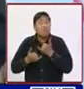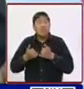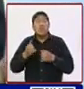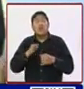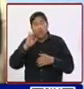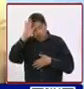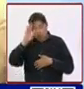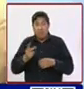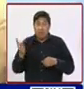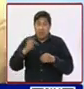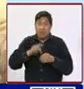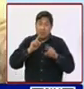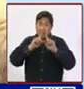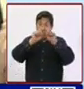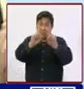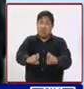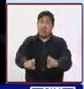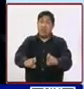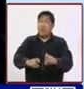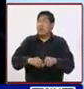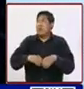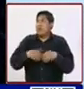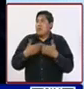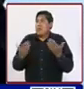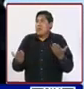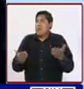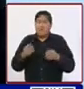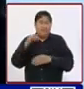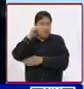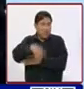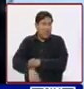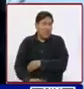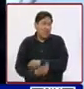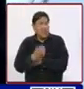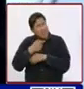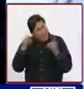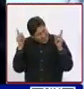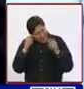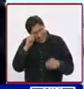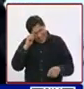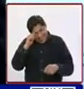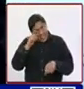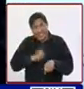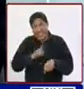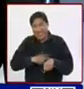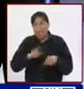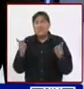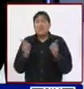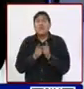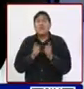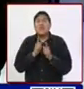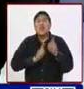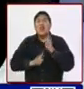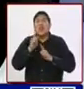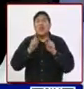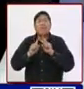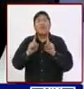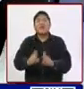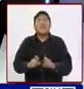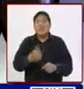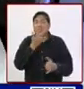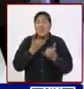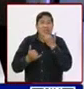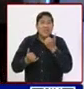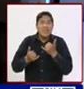la que participé. John, ¿tienes alguna consulta? Nos quedaríamos toda la noche con Juliana, pero mira, el tiempo es corto. No sé si tienes alguna pregunta ya en